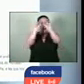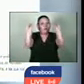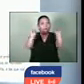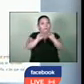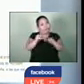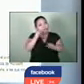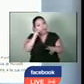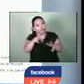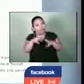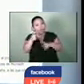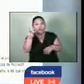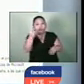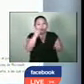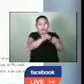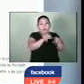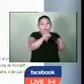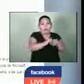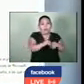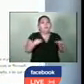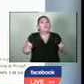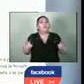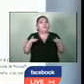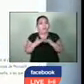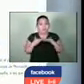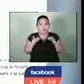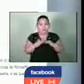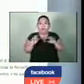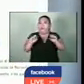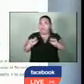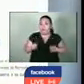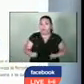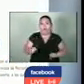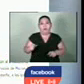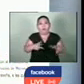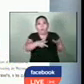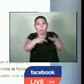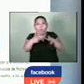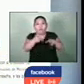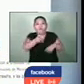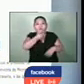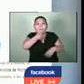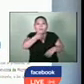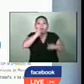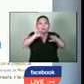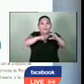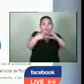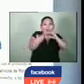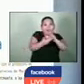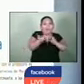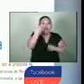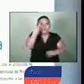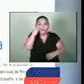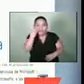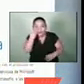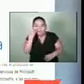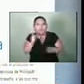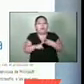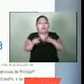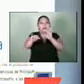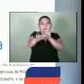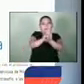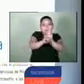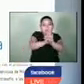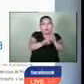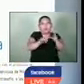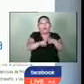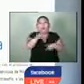solo apuntan a cuentas bancarias. Esta situación puede repetirse para robar información de redes sociales como Facebook,